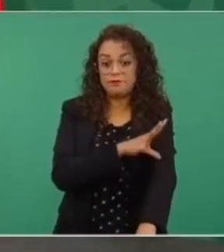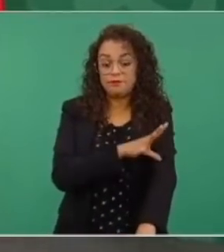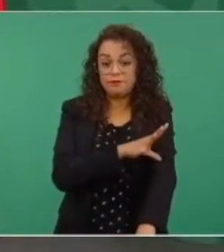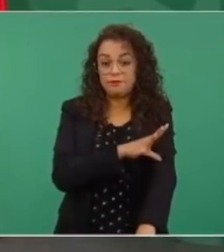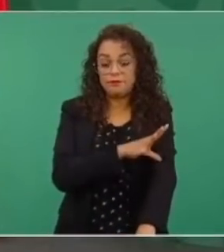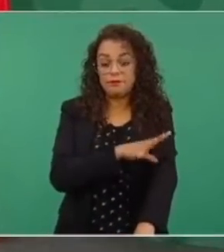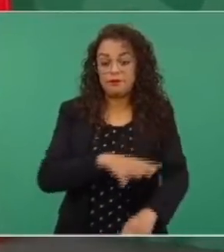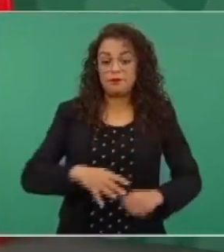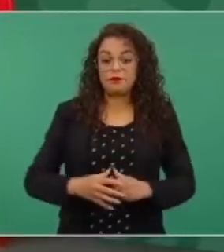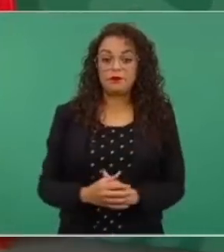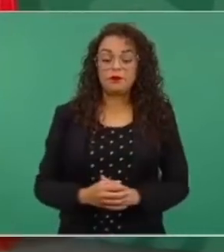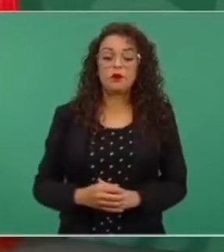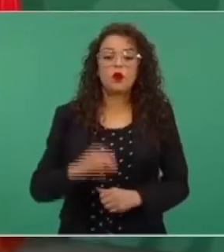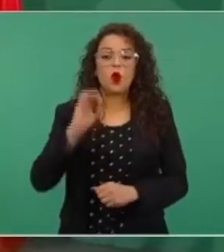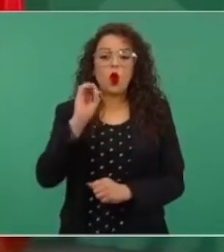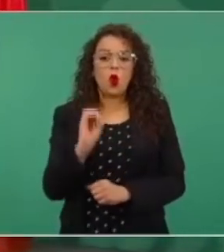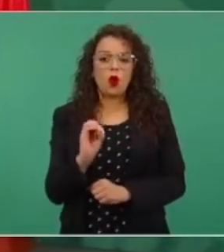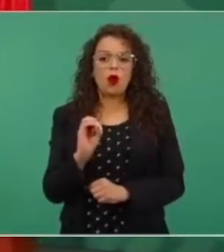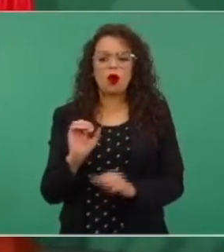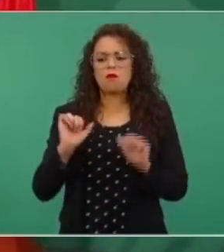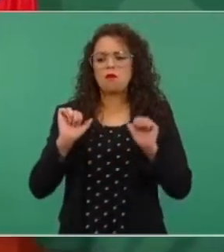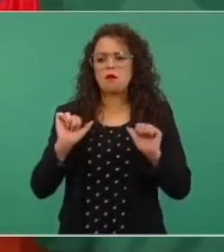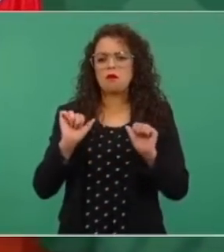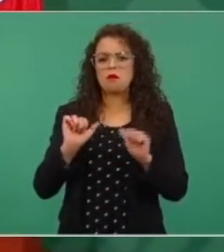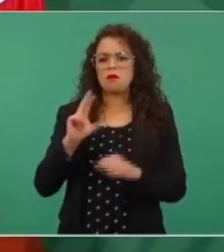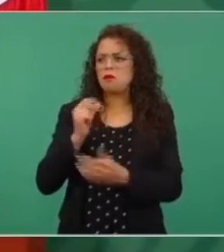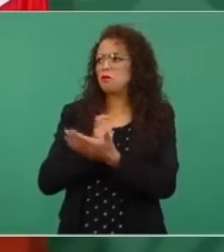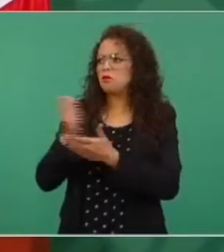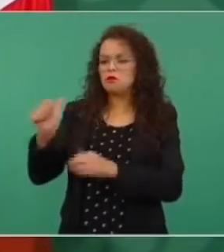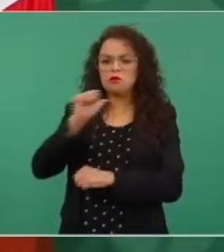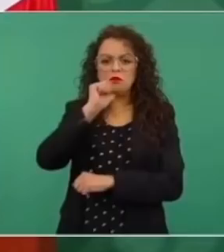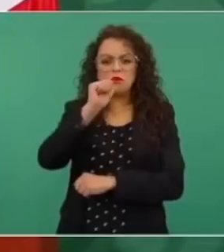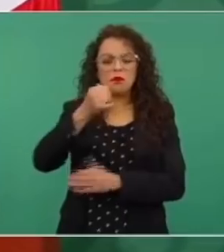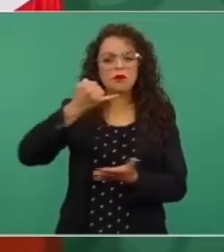o no pagaban impuestos,